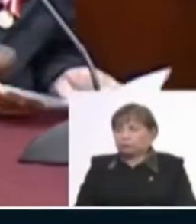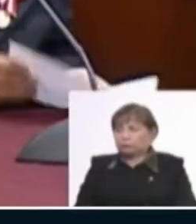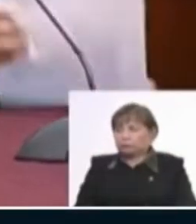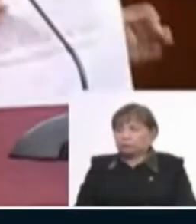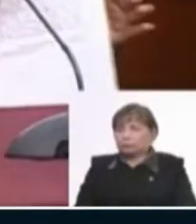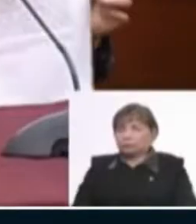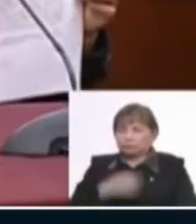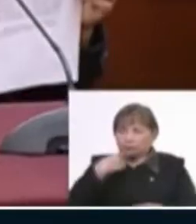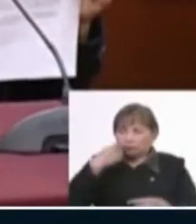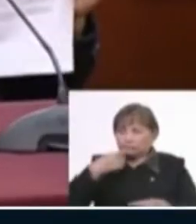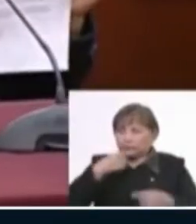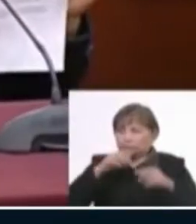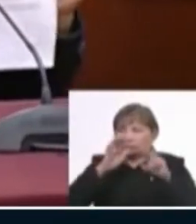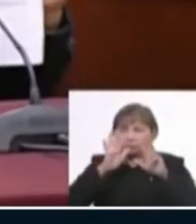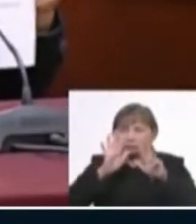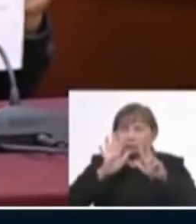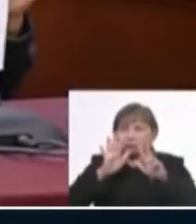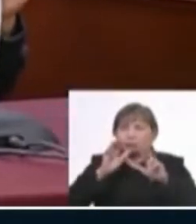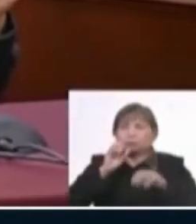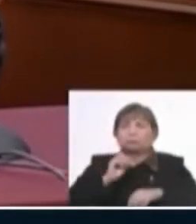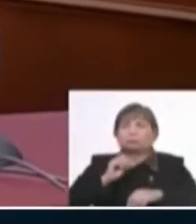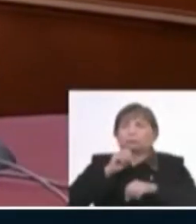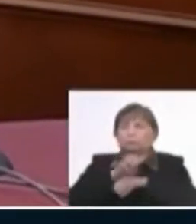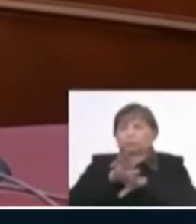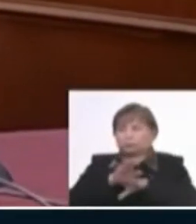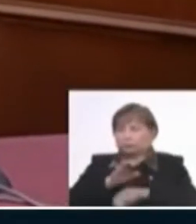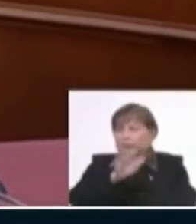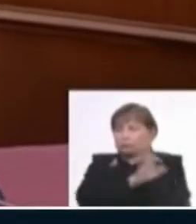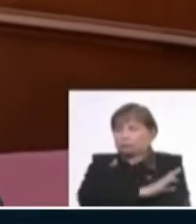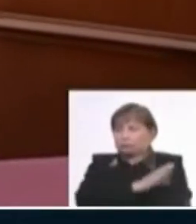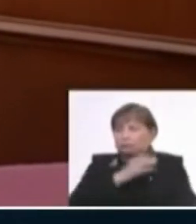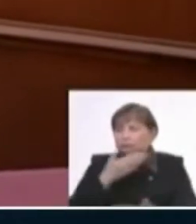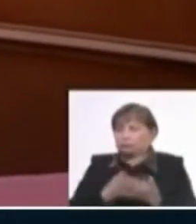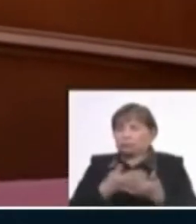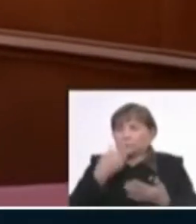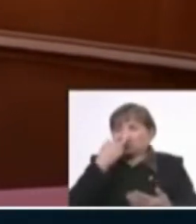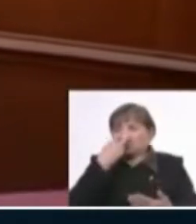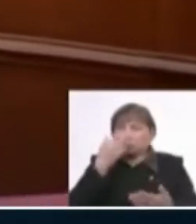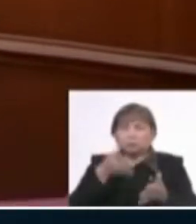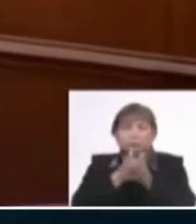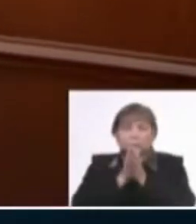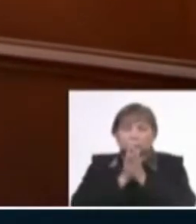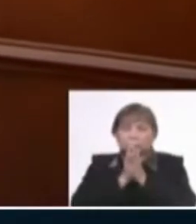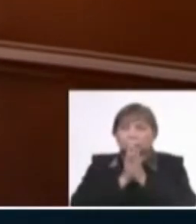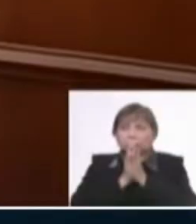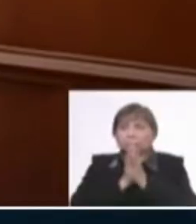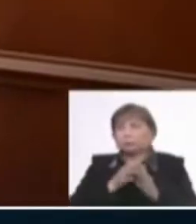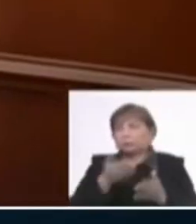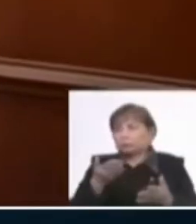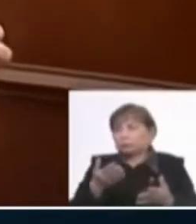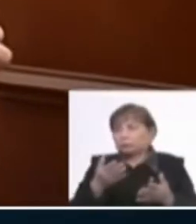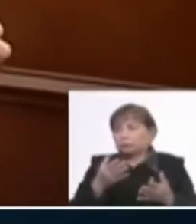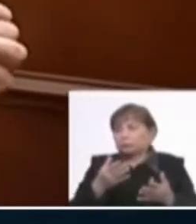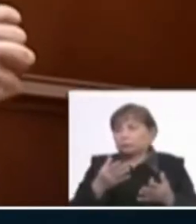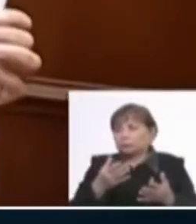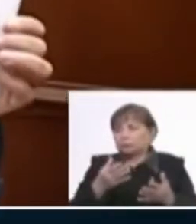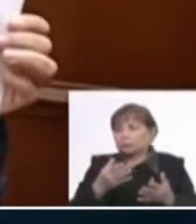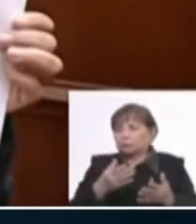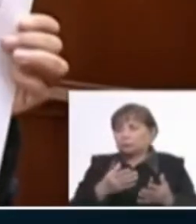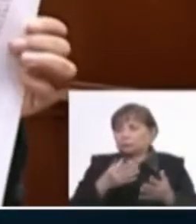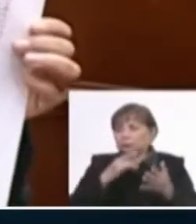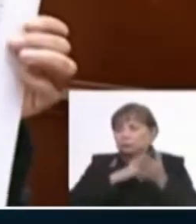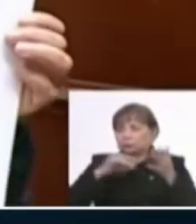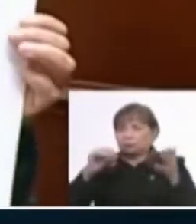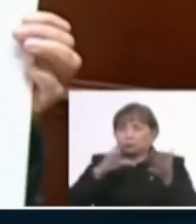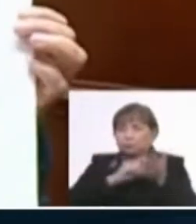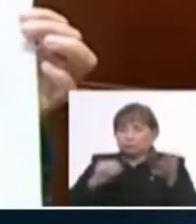y tampoco pudo hacerlas en Bolivia, se salió. Y ahora, si no me equivoco,